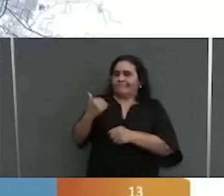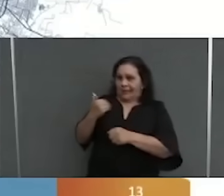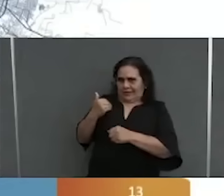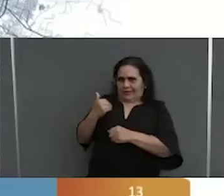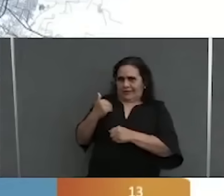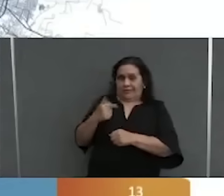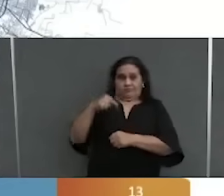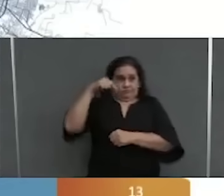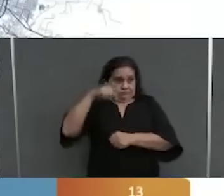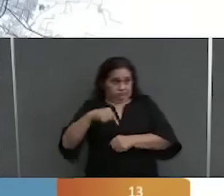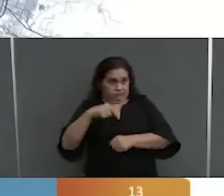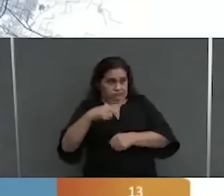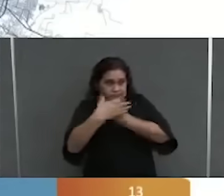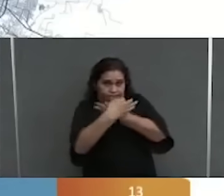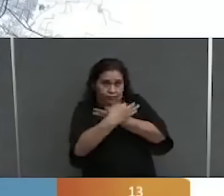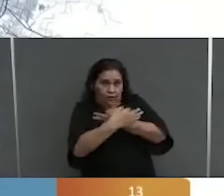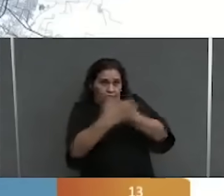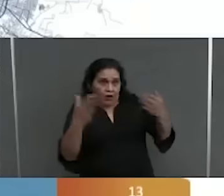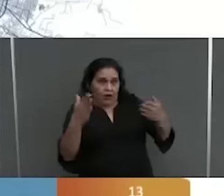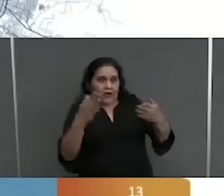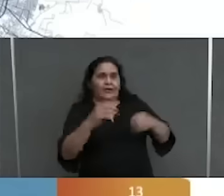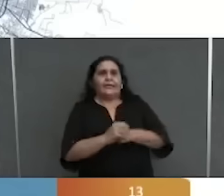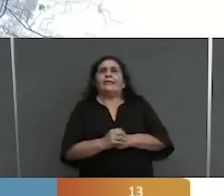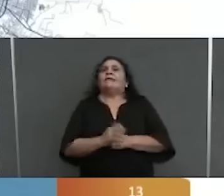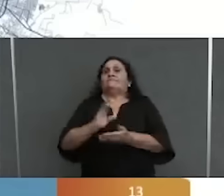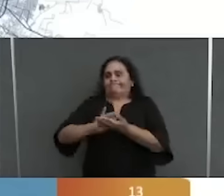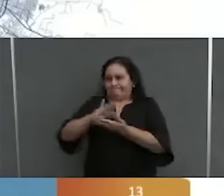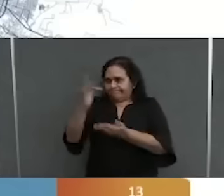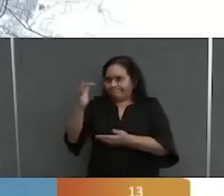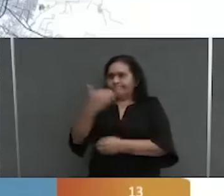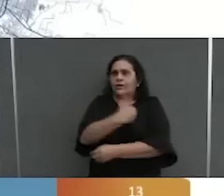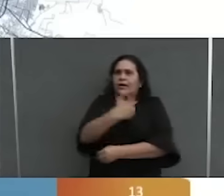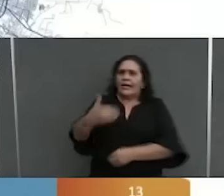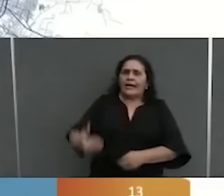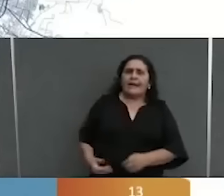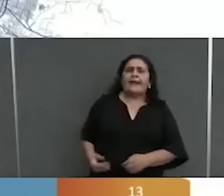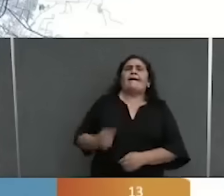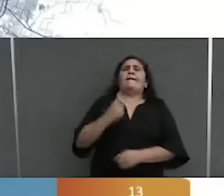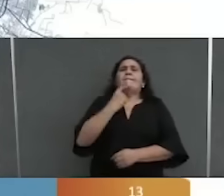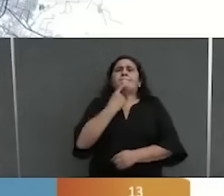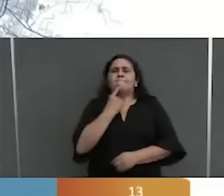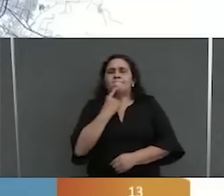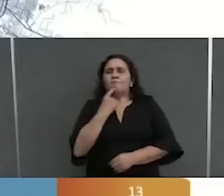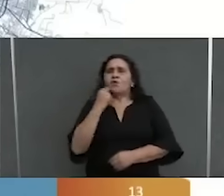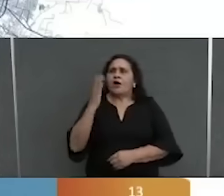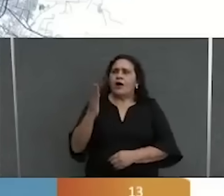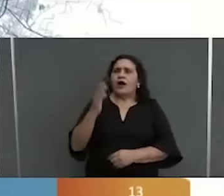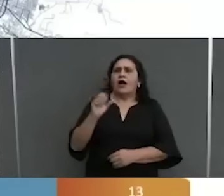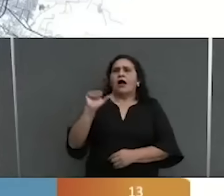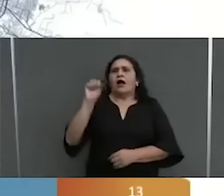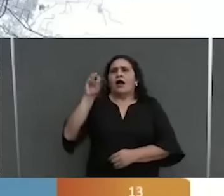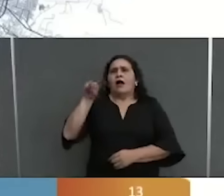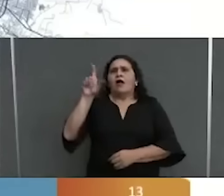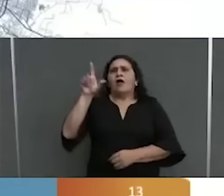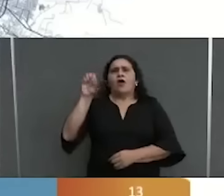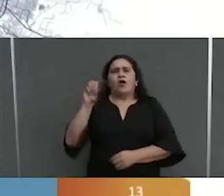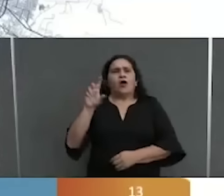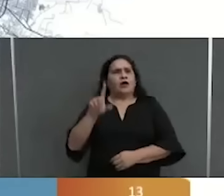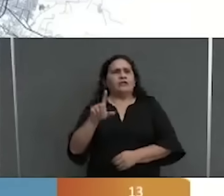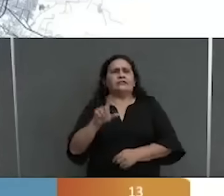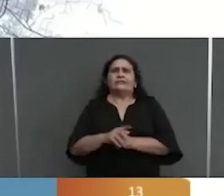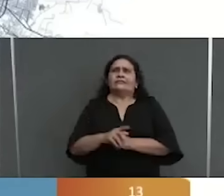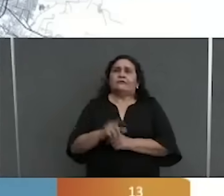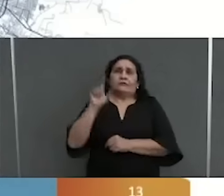cual le agradezco mucho al presidente Andrés Manuel López Obrador, porque le platicaba yo a la secretaria que cuando él era presidente electo y yo